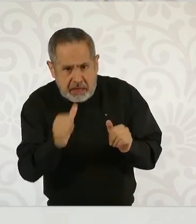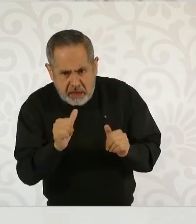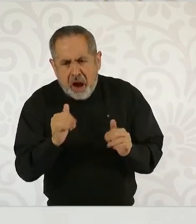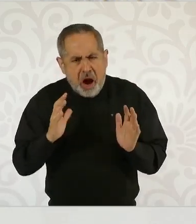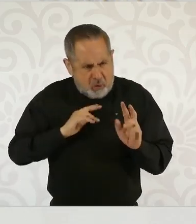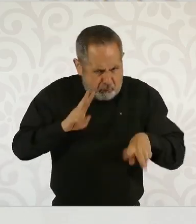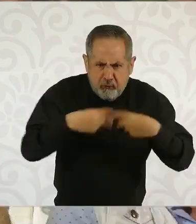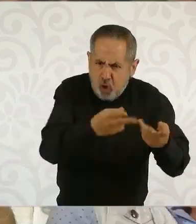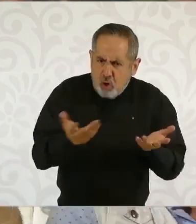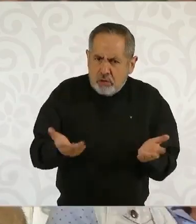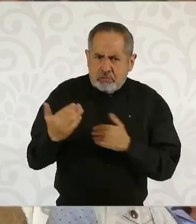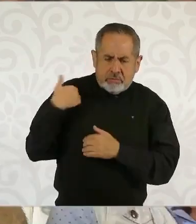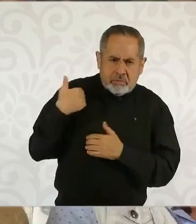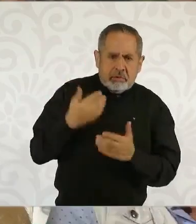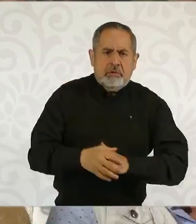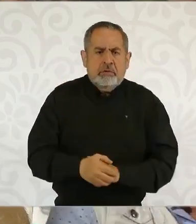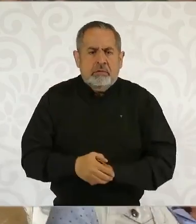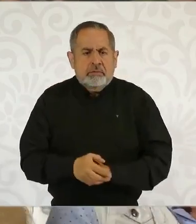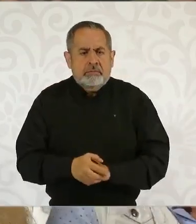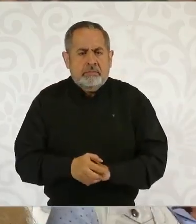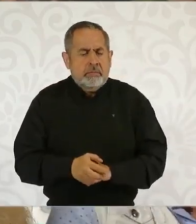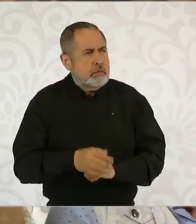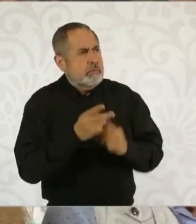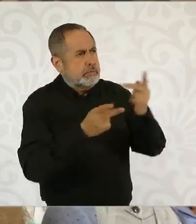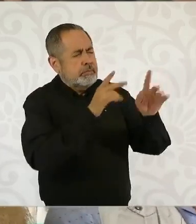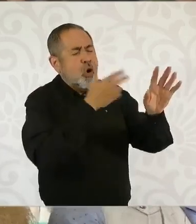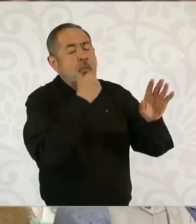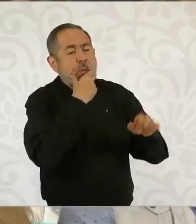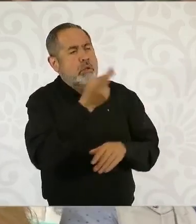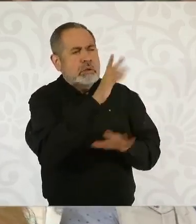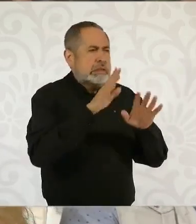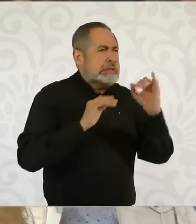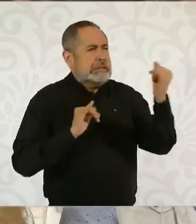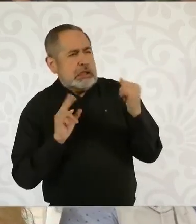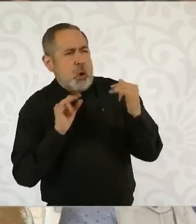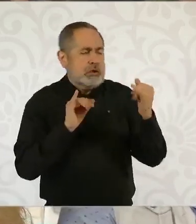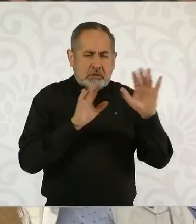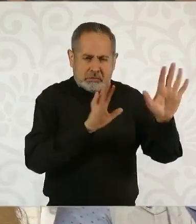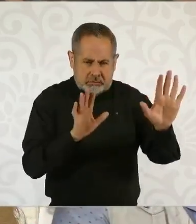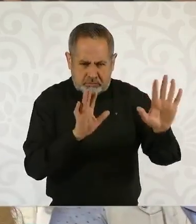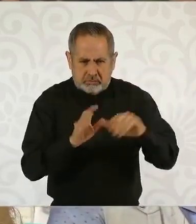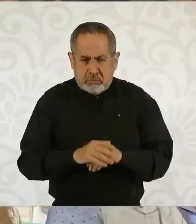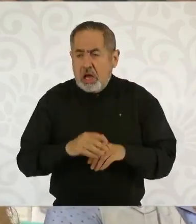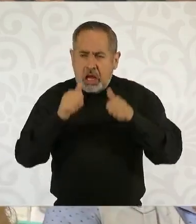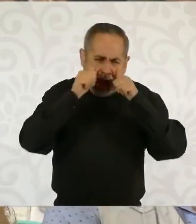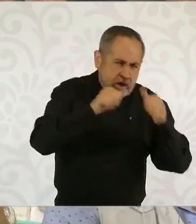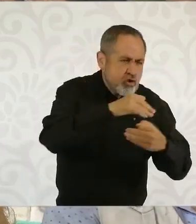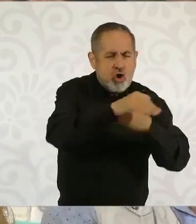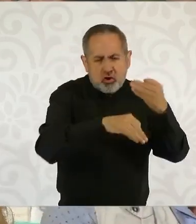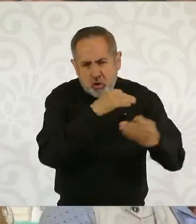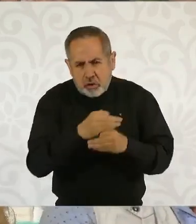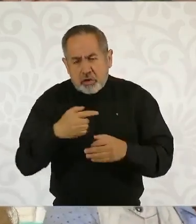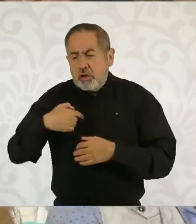atiende. Mire, para no entrar ahí en debate de que si usted está diciendo que se atendió a todas y